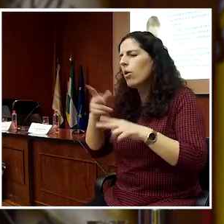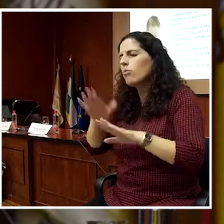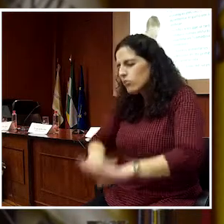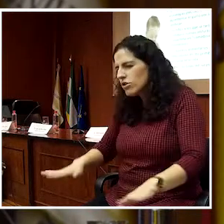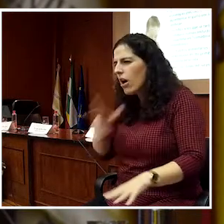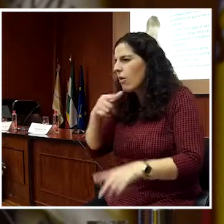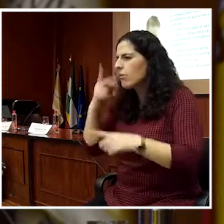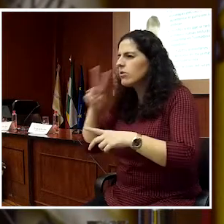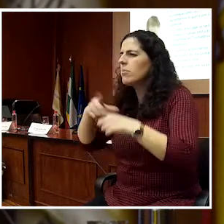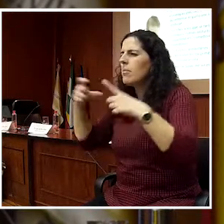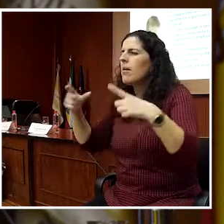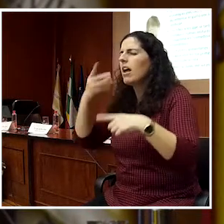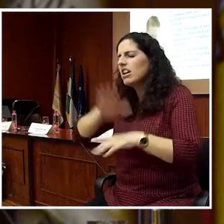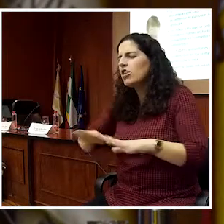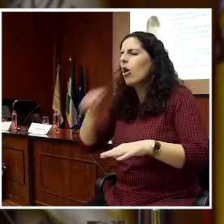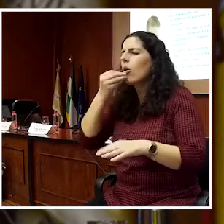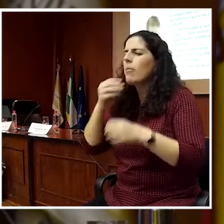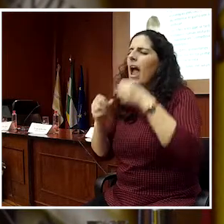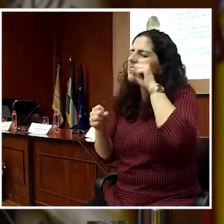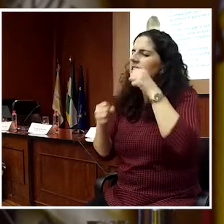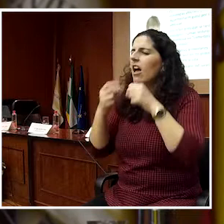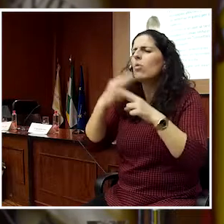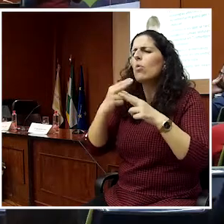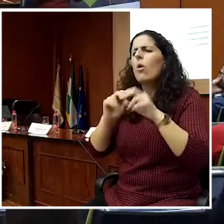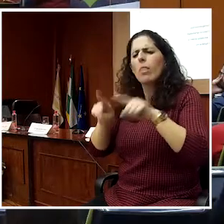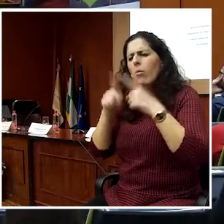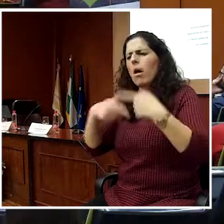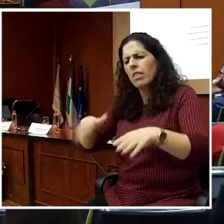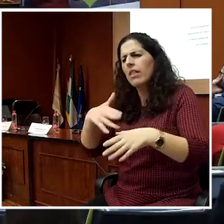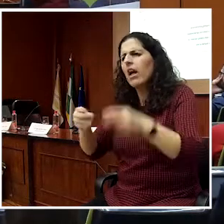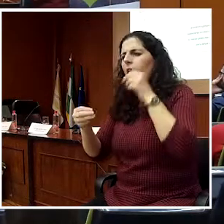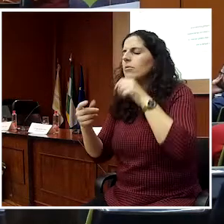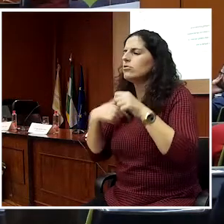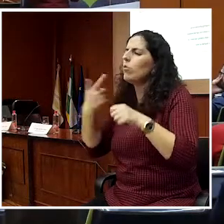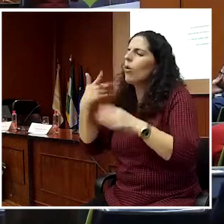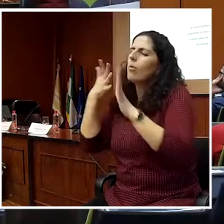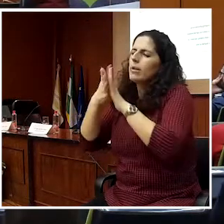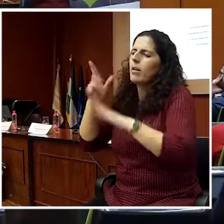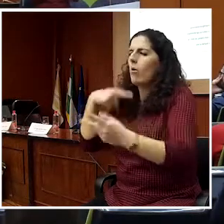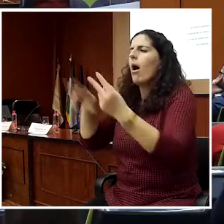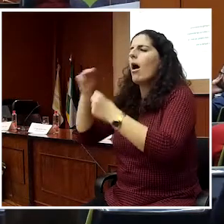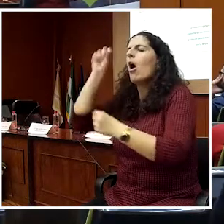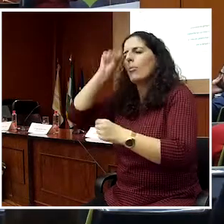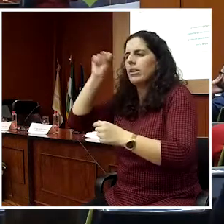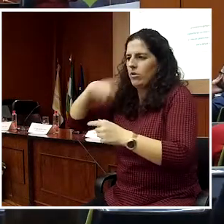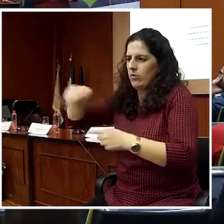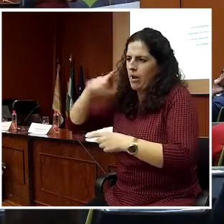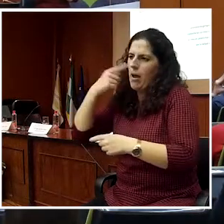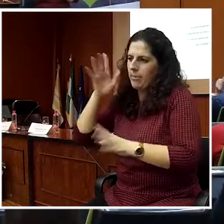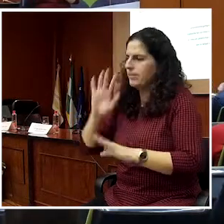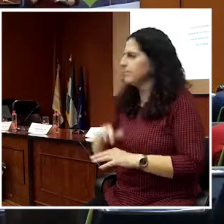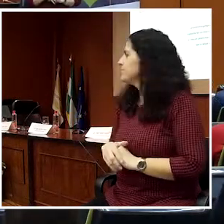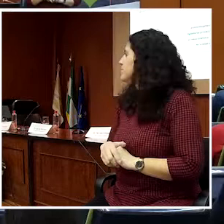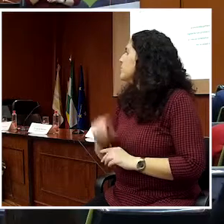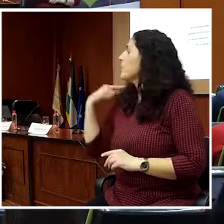muy tempranas de la vida, con sus ventajas y sus inconvenientes. Seguimos en esta